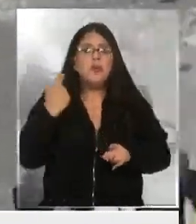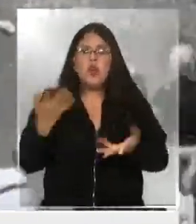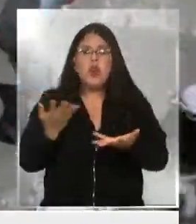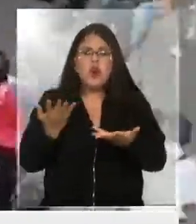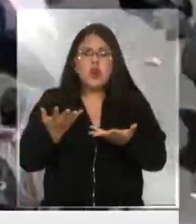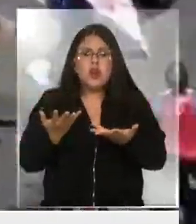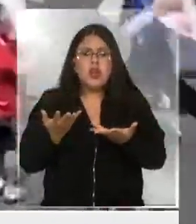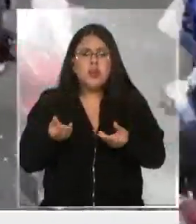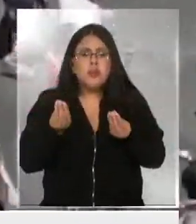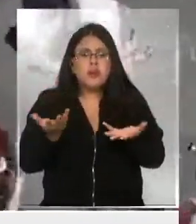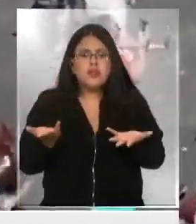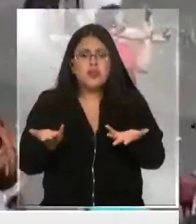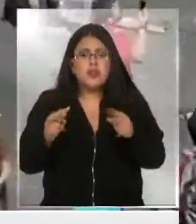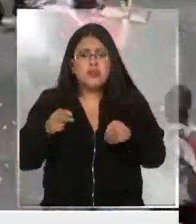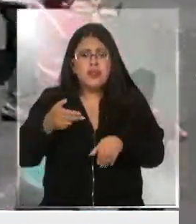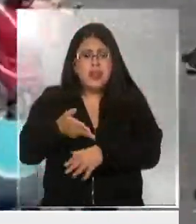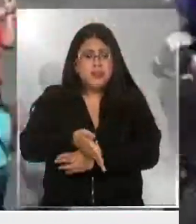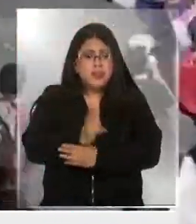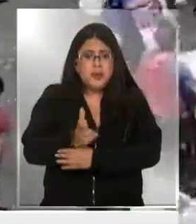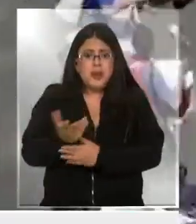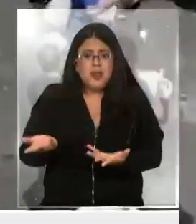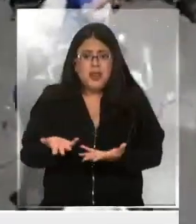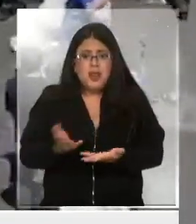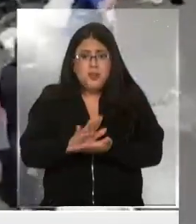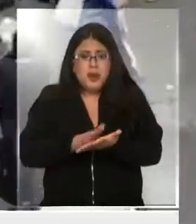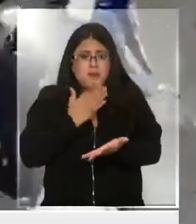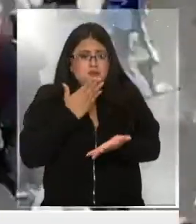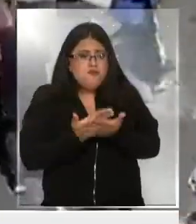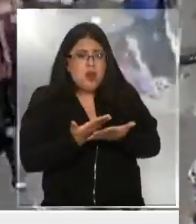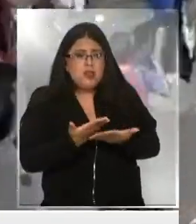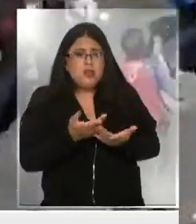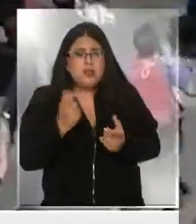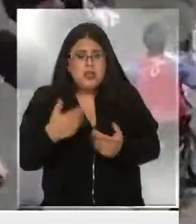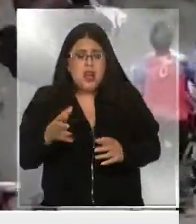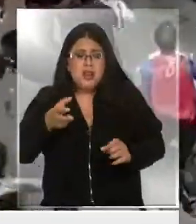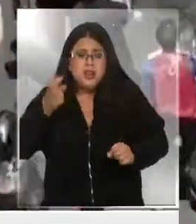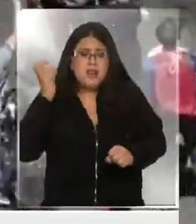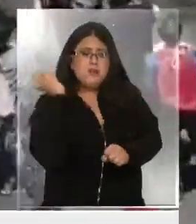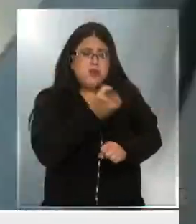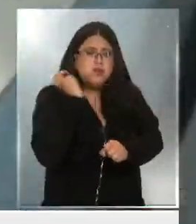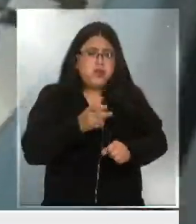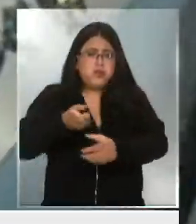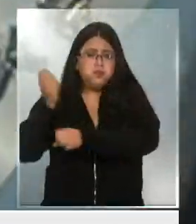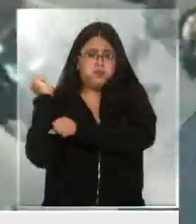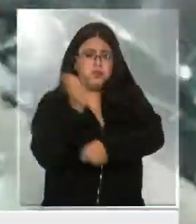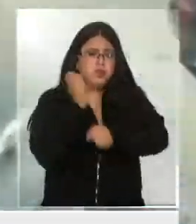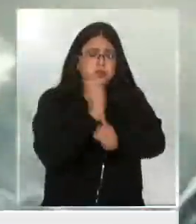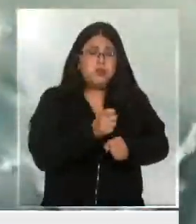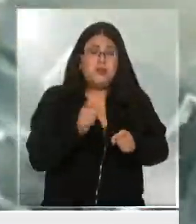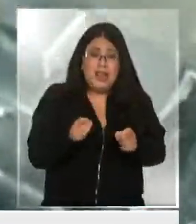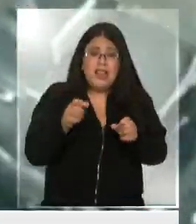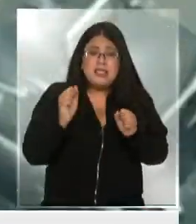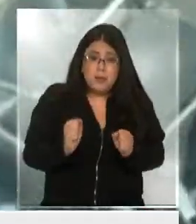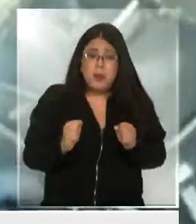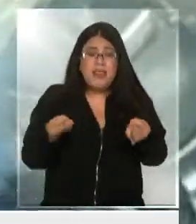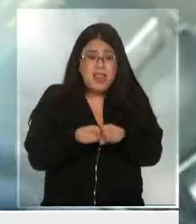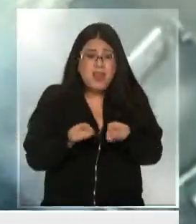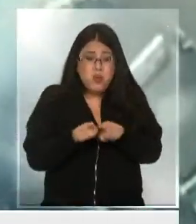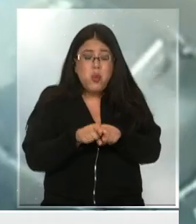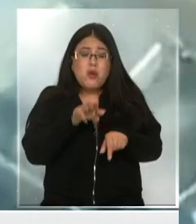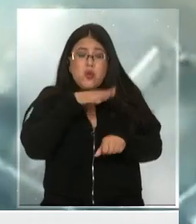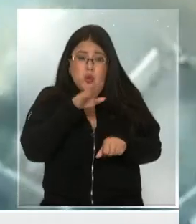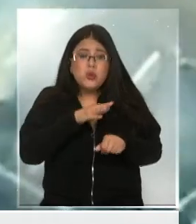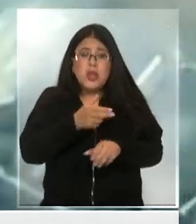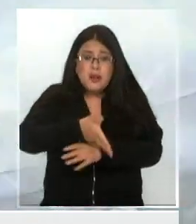haber hecho uso de su arma de servicio. Al estar siendo atacada con piedras y palos, ¿es proporcional utilizar un arma de fuego contra él o